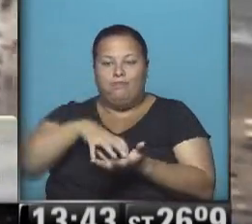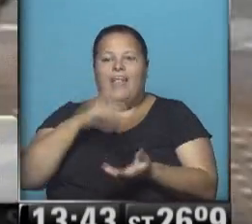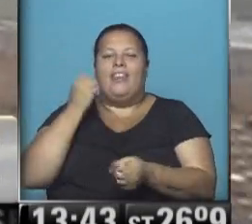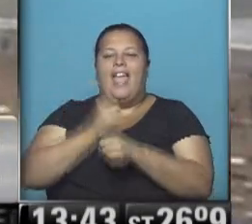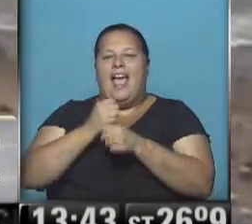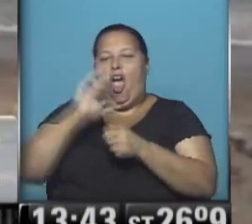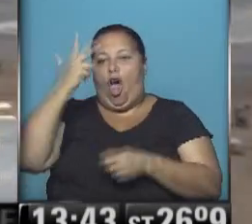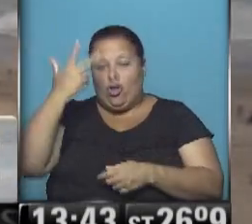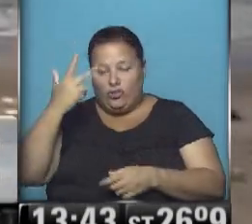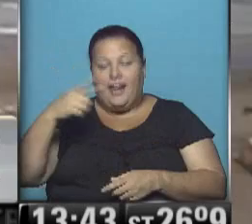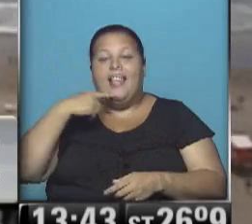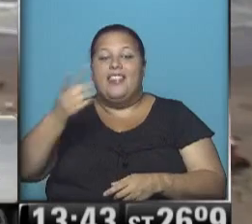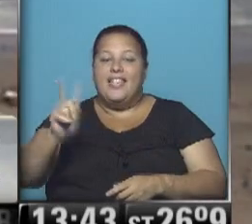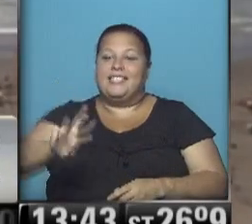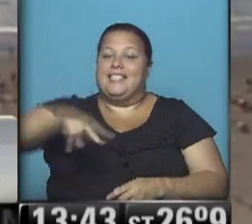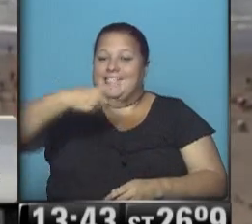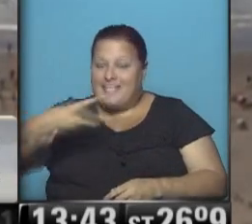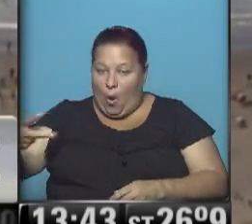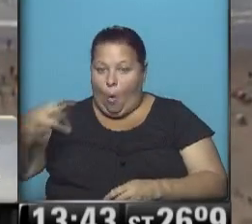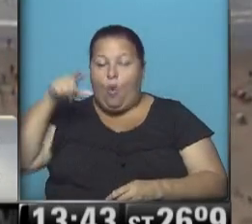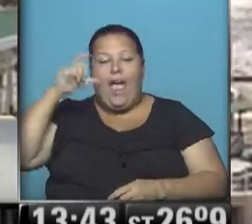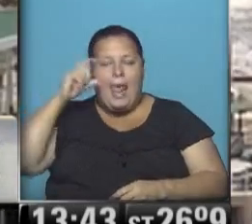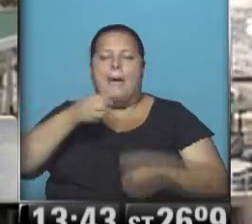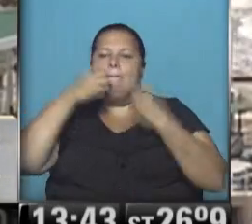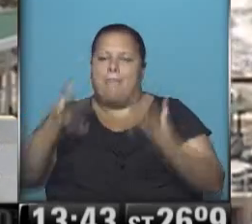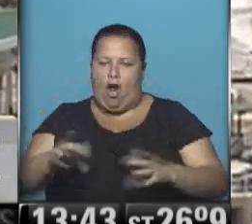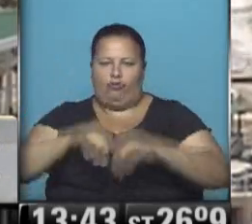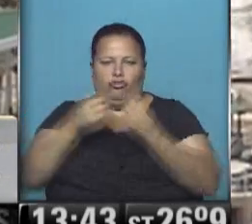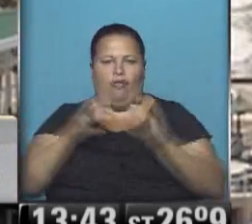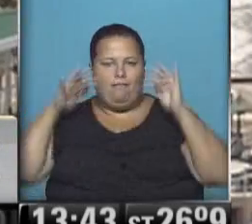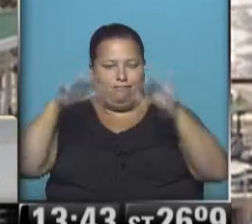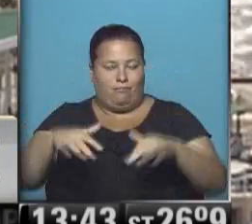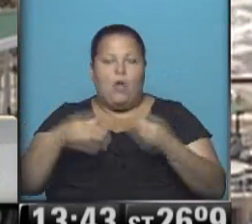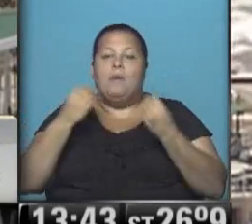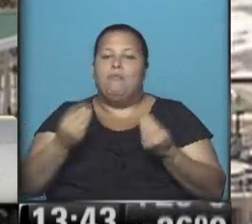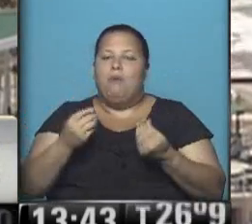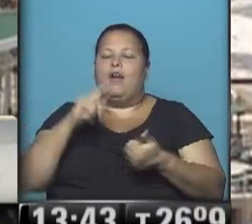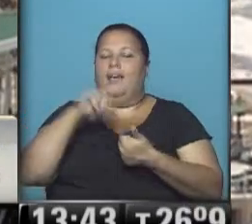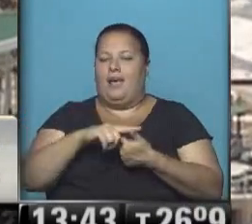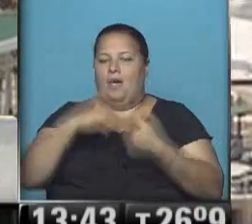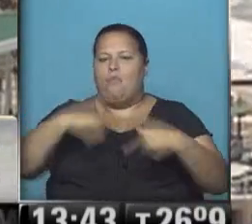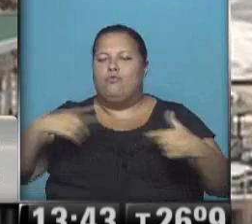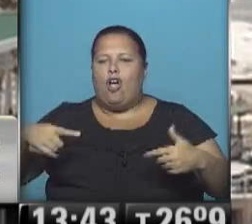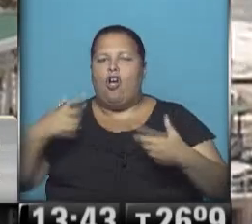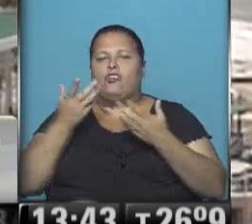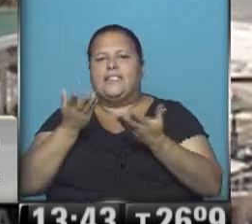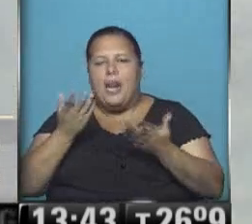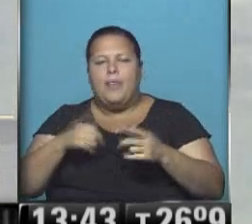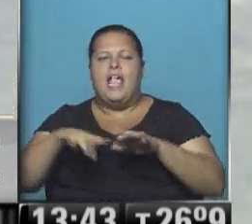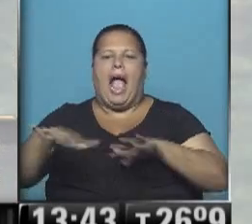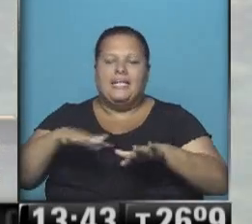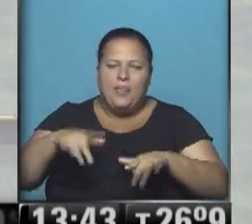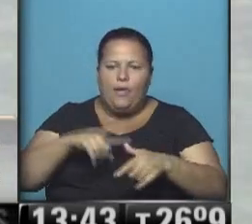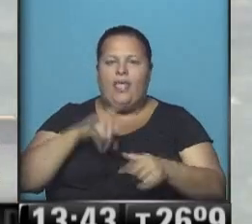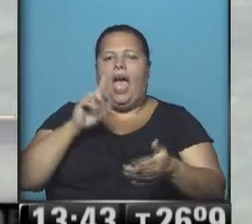actividad hotelera, aventura que la segunda quincena será mejor en números. Entre los motivos figuran la variedad de servicios y